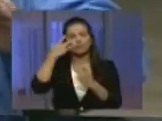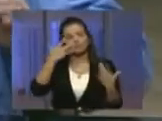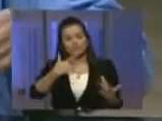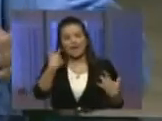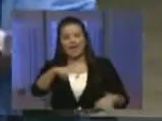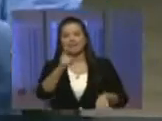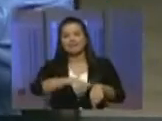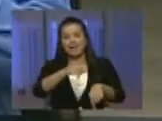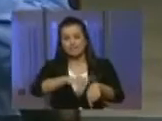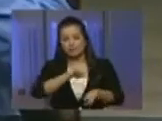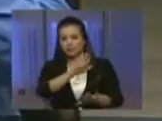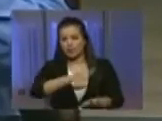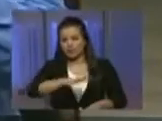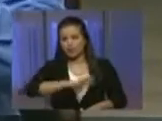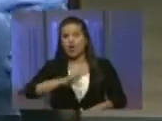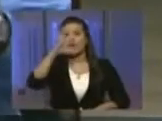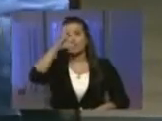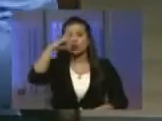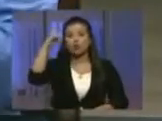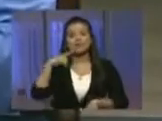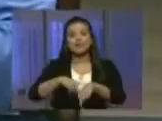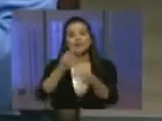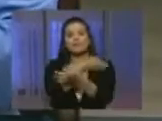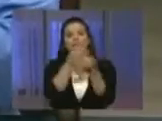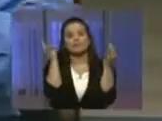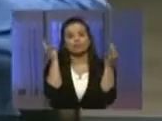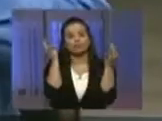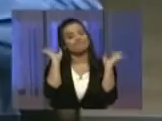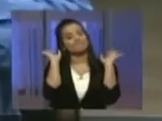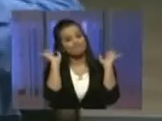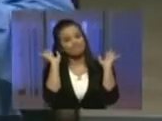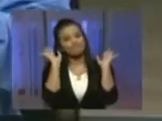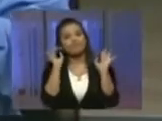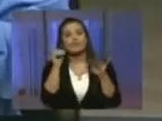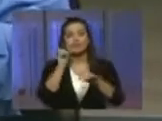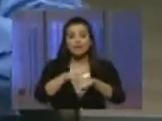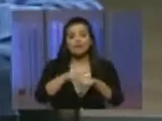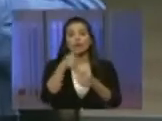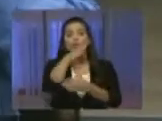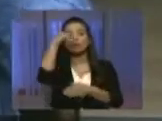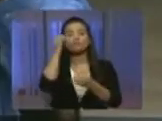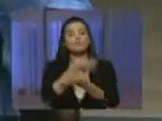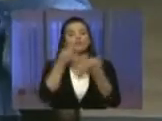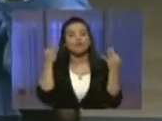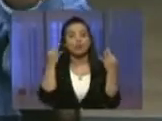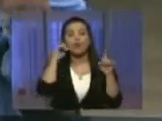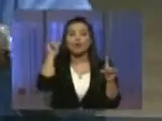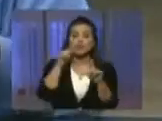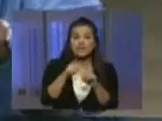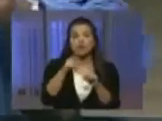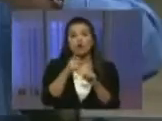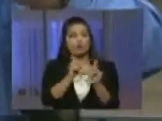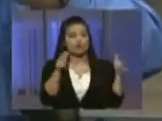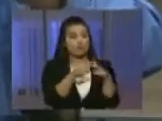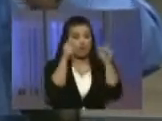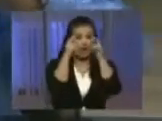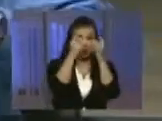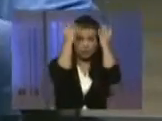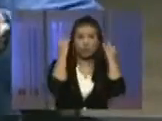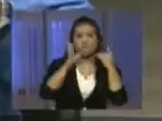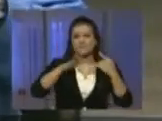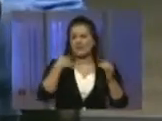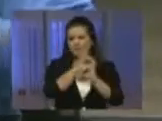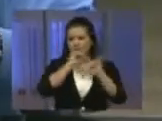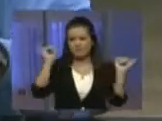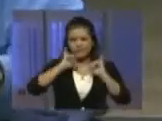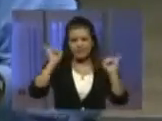su momento el tiempo de Dios es perfecto mientras llega el tiempo de Dios para que la banda de los Ramos aluc deje de atacar